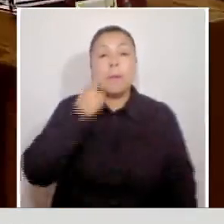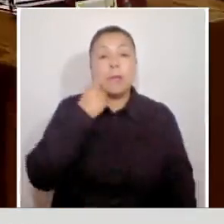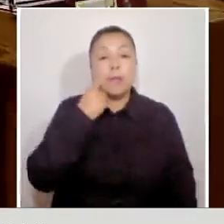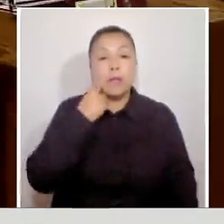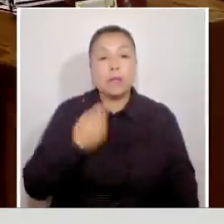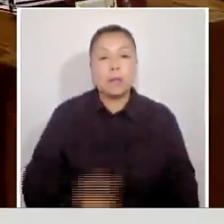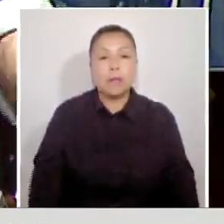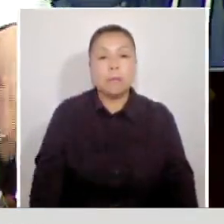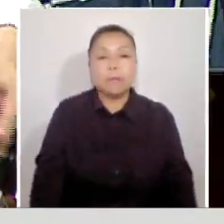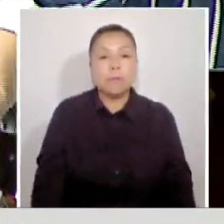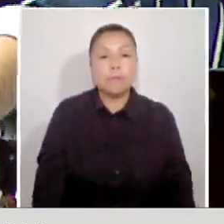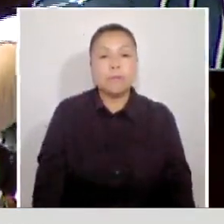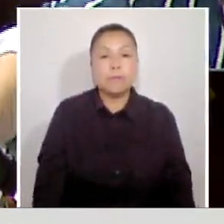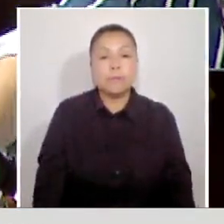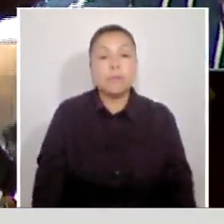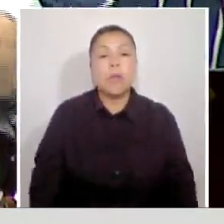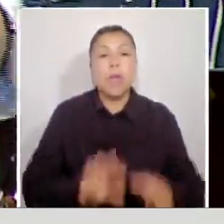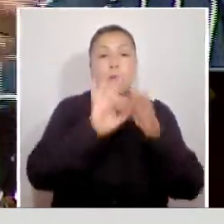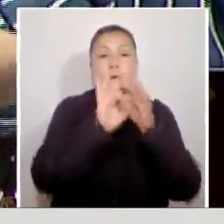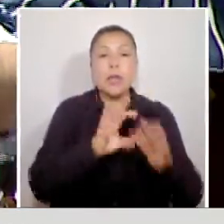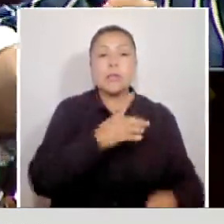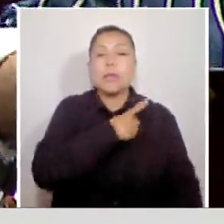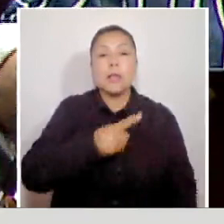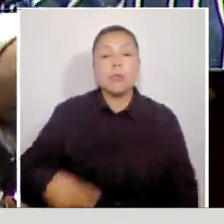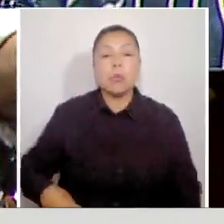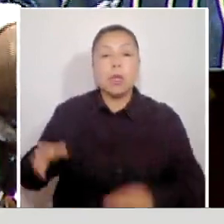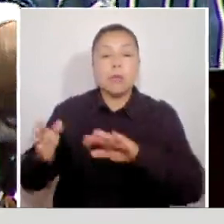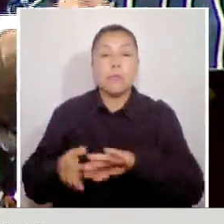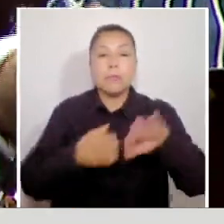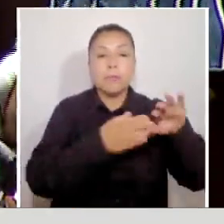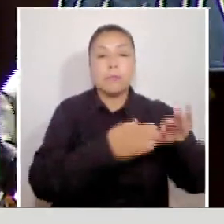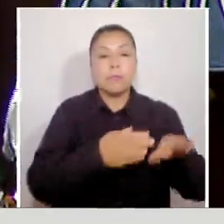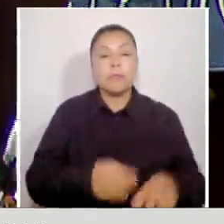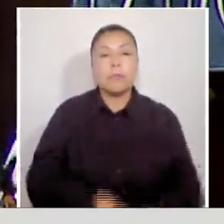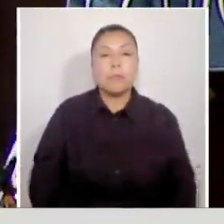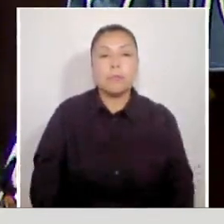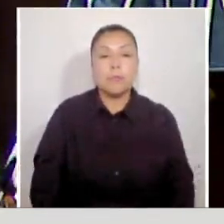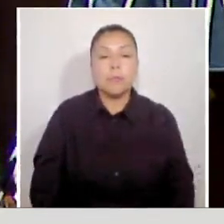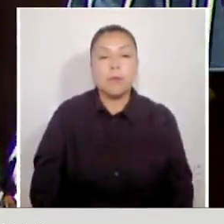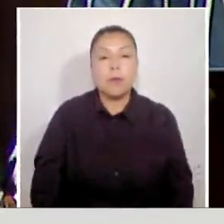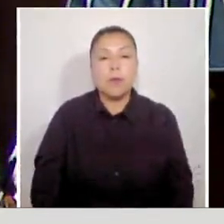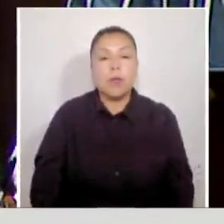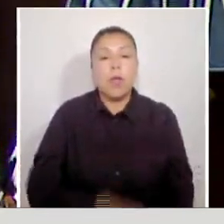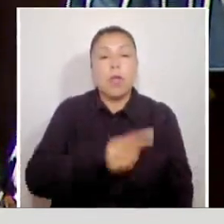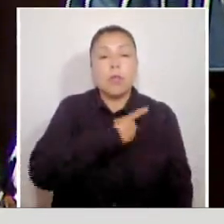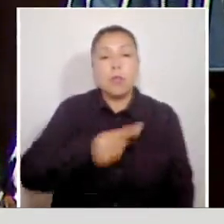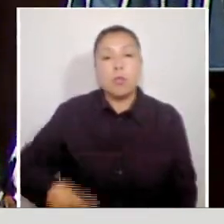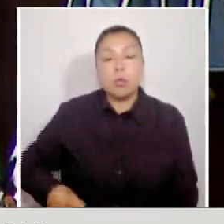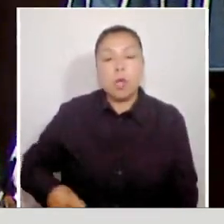presidente Gracias diputada tiene la palabra Don Leonidas